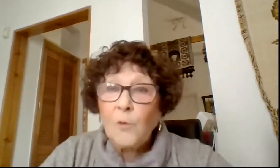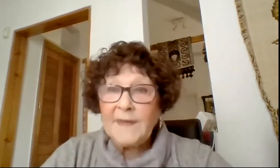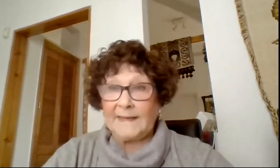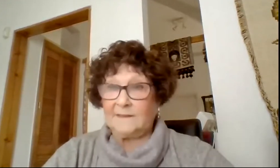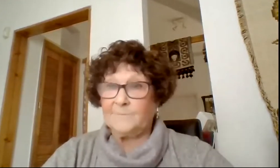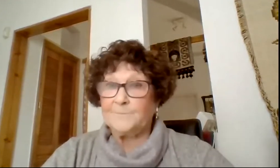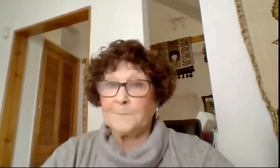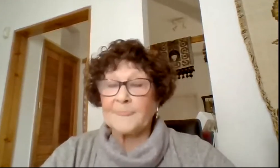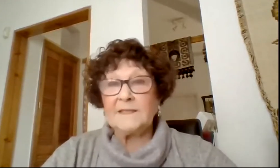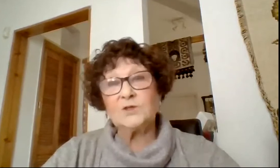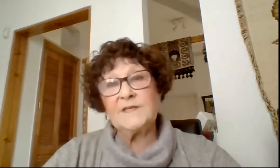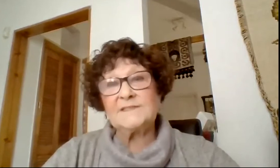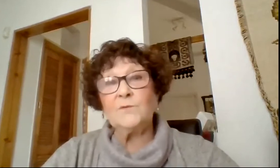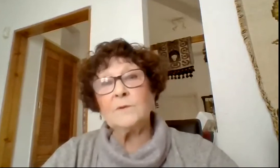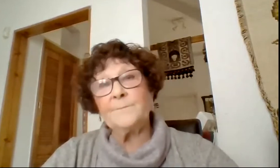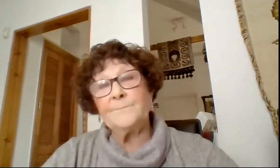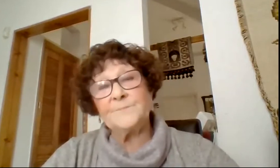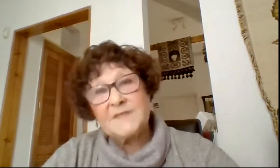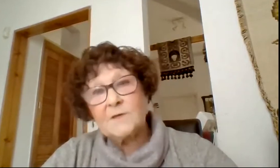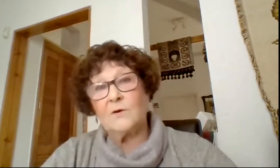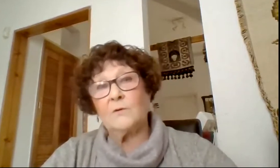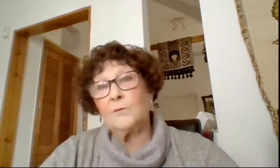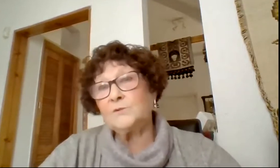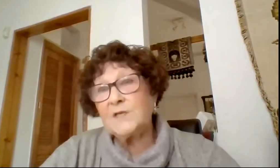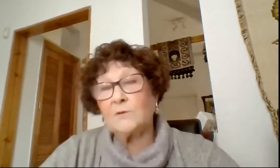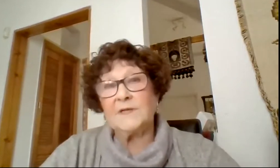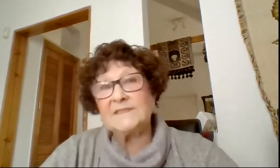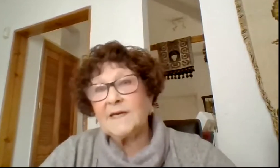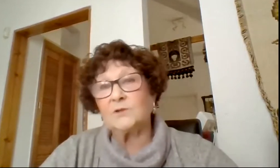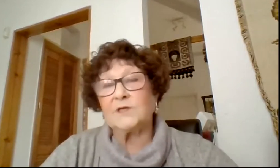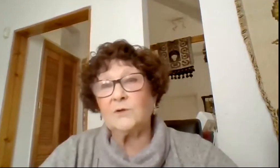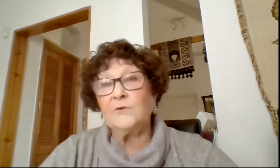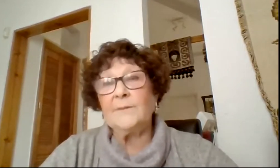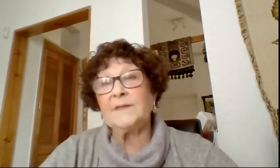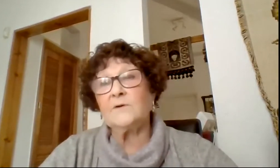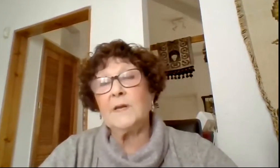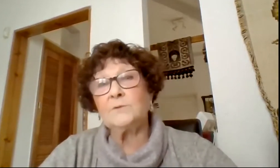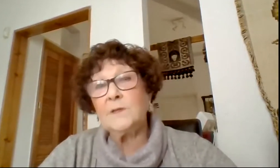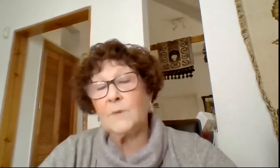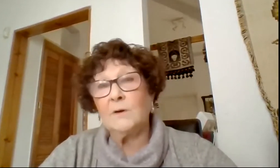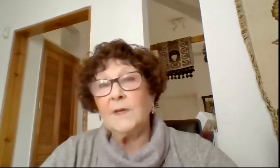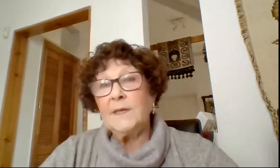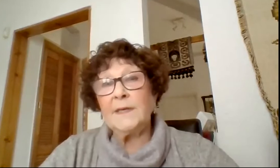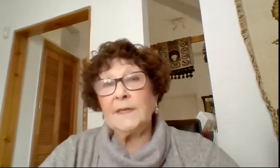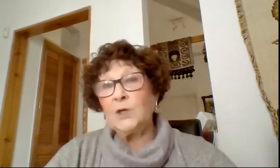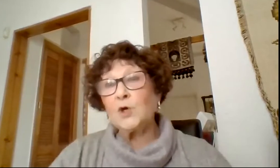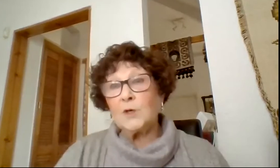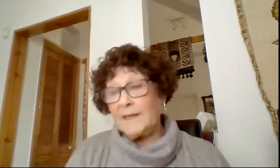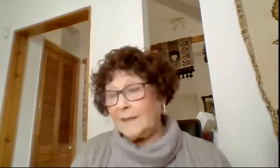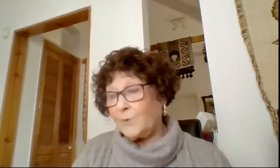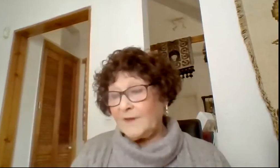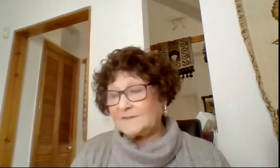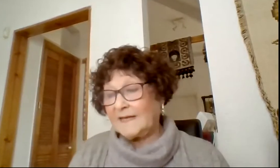niños jueguen. Entonces, si una chica con trastorno del espectro del autismo